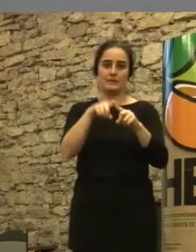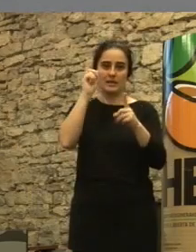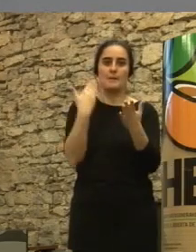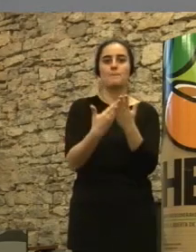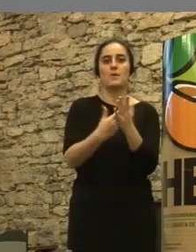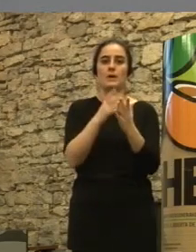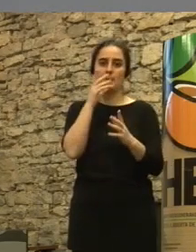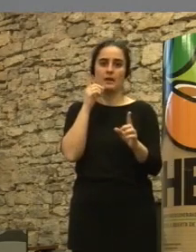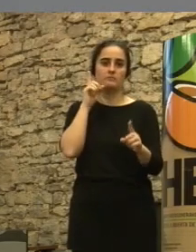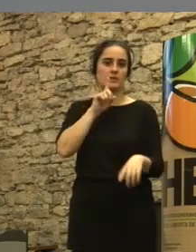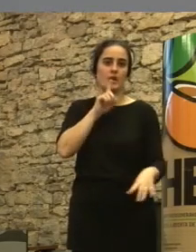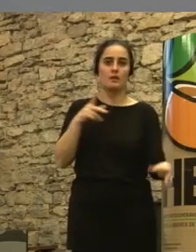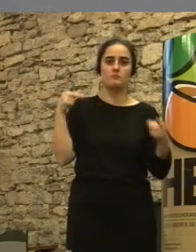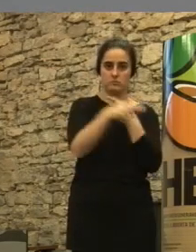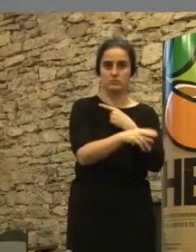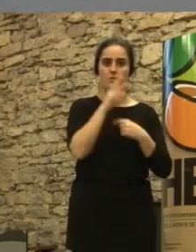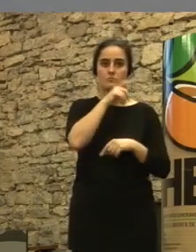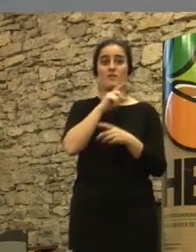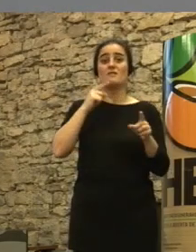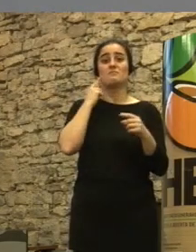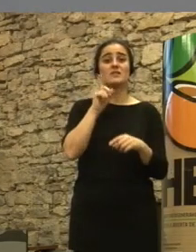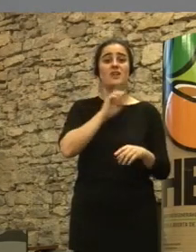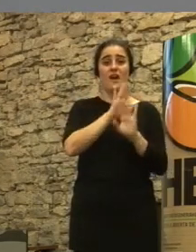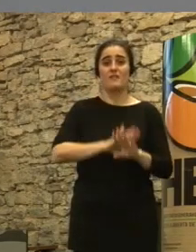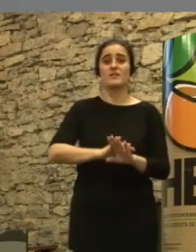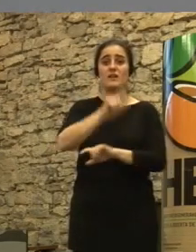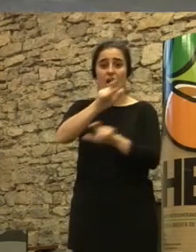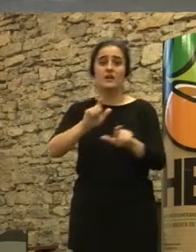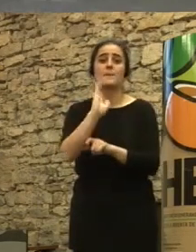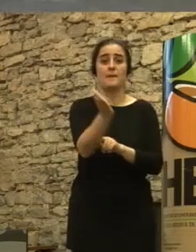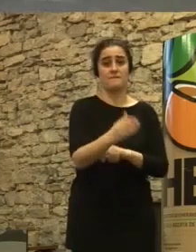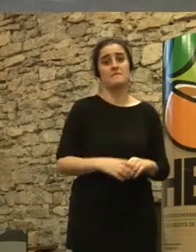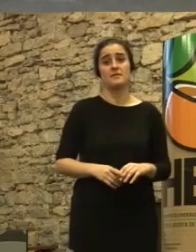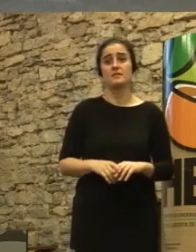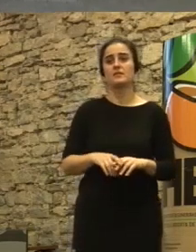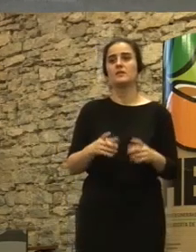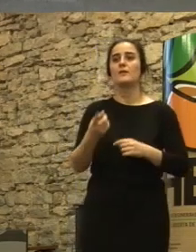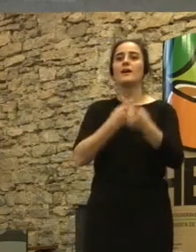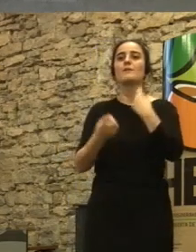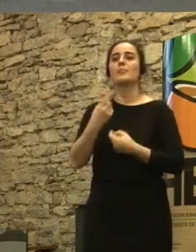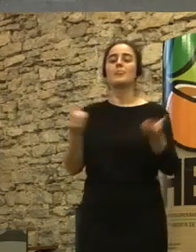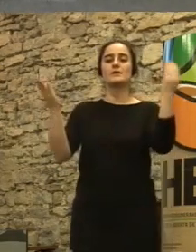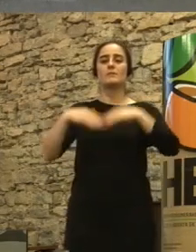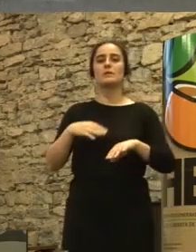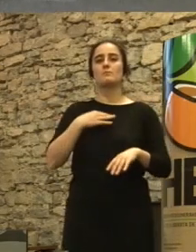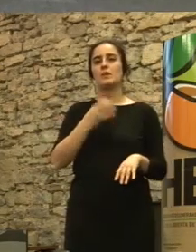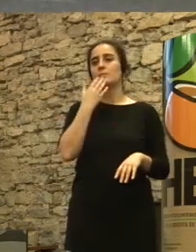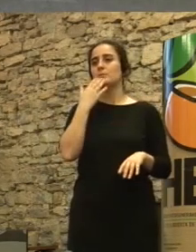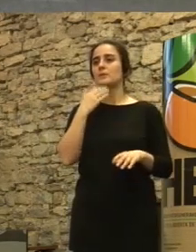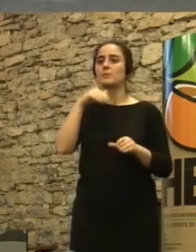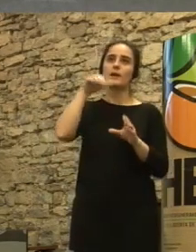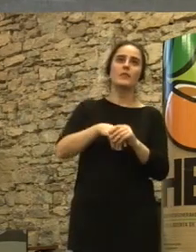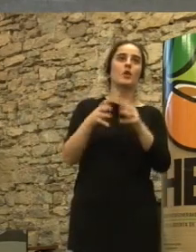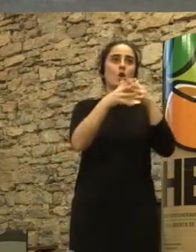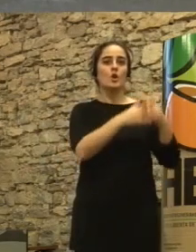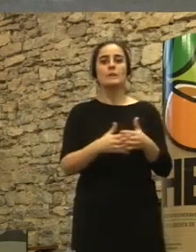de verdad que estas cosas le hacen daño a gente. O sea, son cosas que acaban haciendo daño a gente. Otro problema de toda la desinformación, que lo vemos así como muy, no sé, las elecciones norteamericanas, no sé